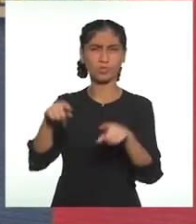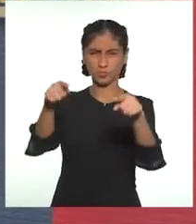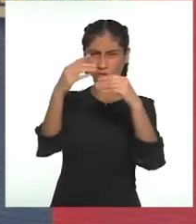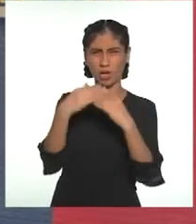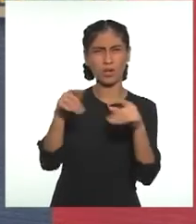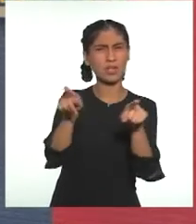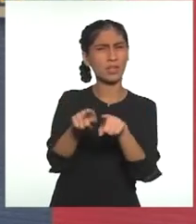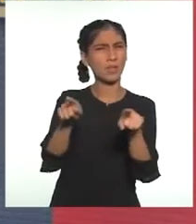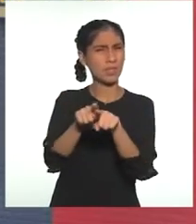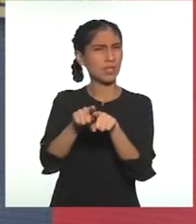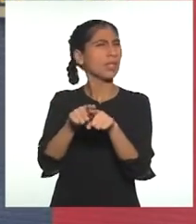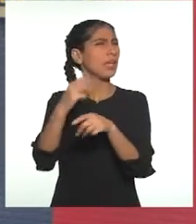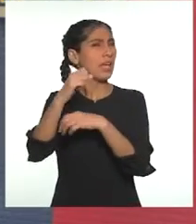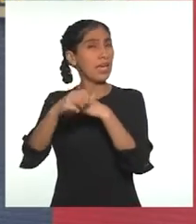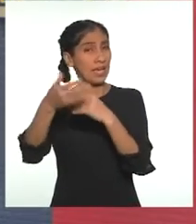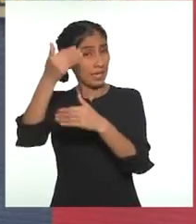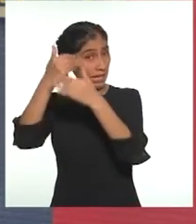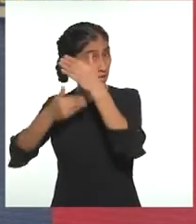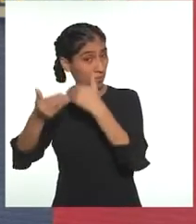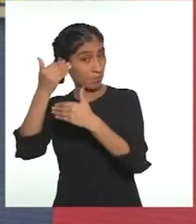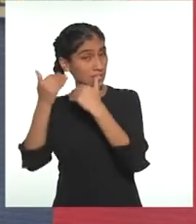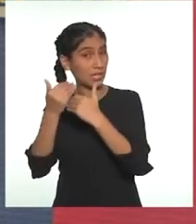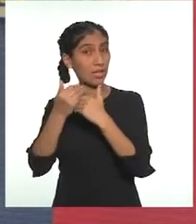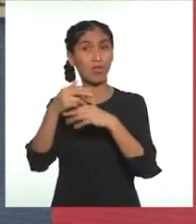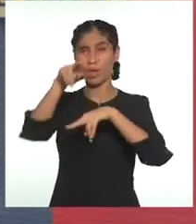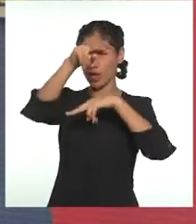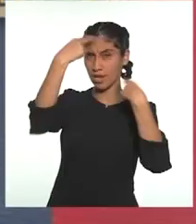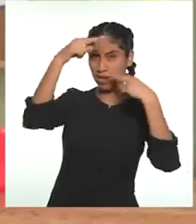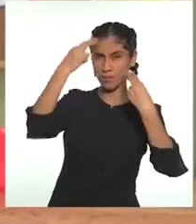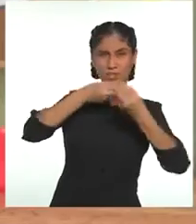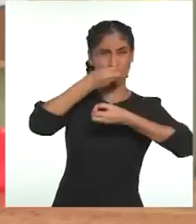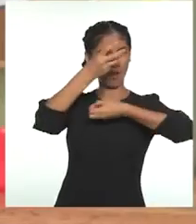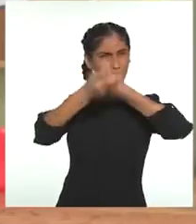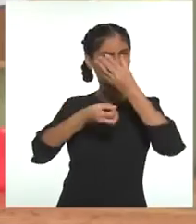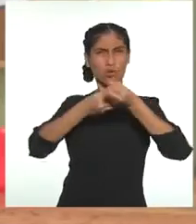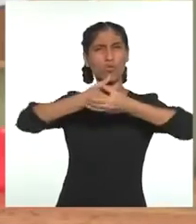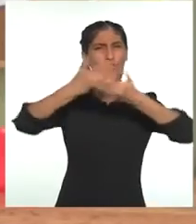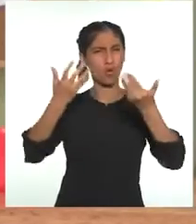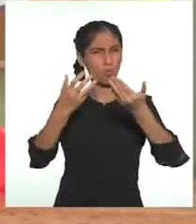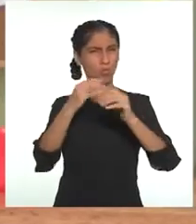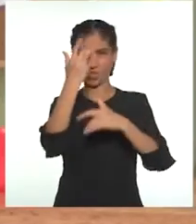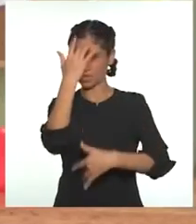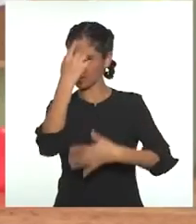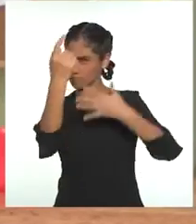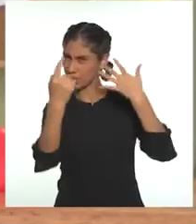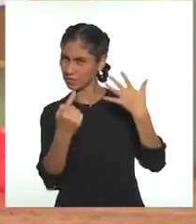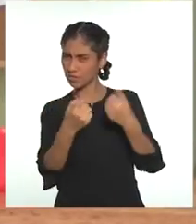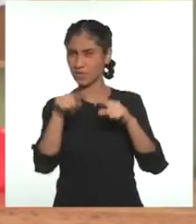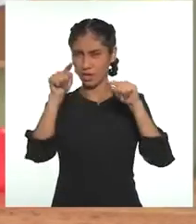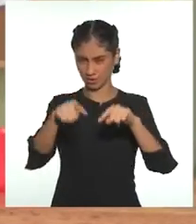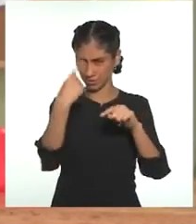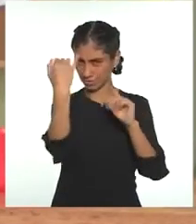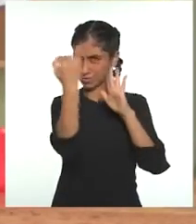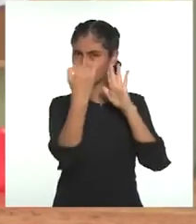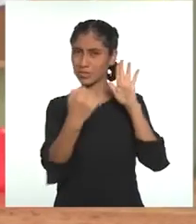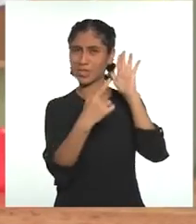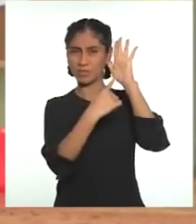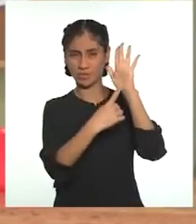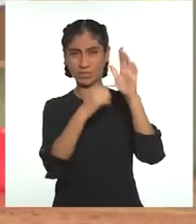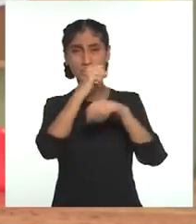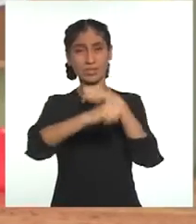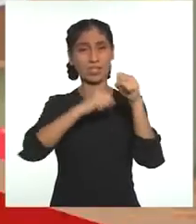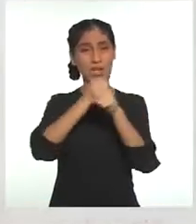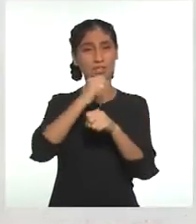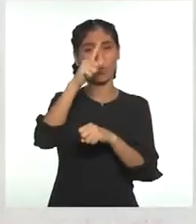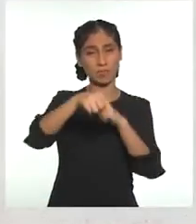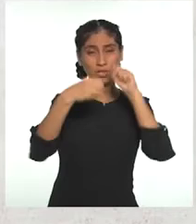pregunto, ¿cómo informó la prensa cuando se dieron las pandemias a finales del siglo XX? Respecto a tu pregunta, aquí te muestro estas imágenes de periódicos de